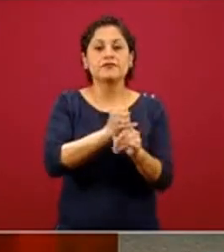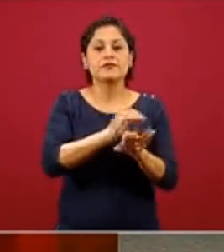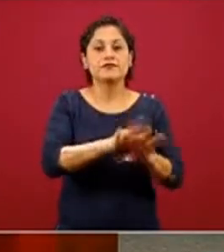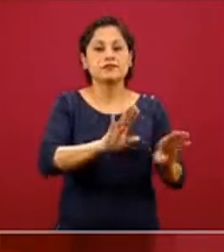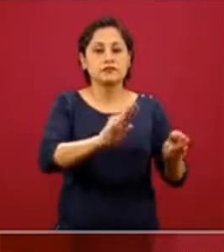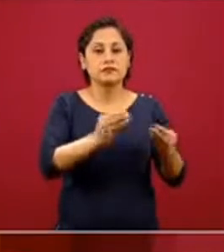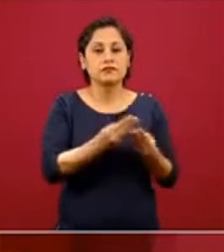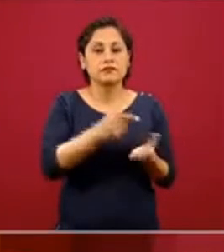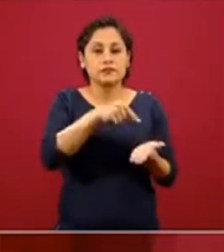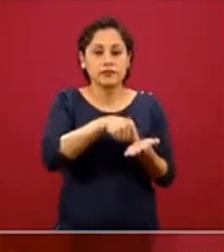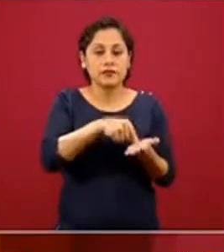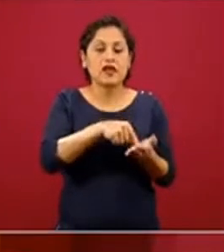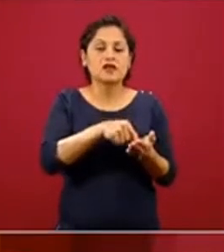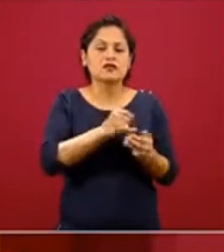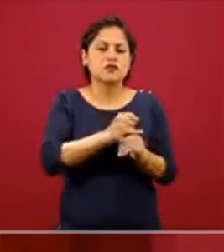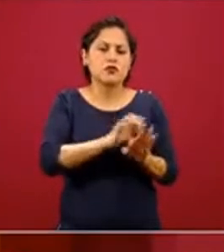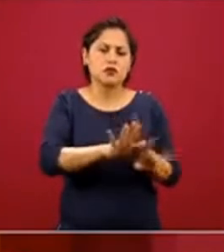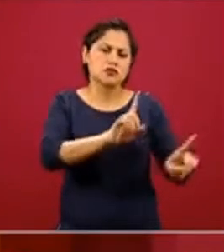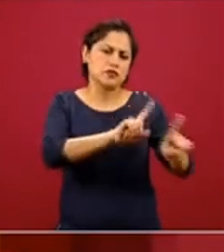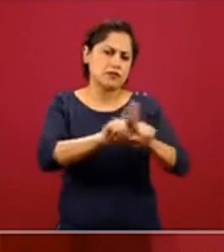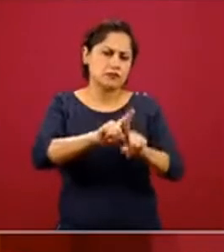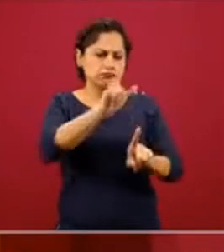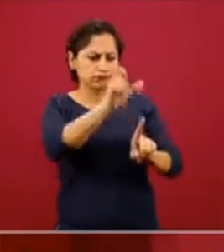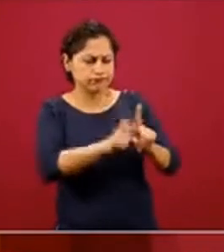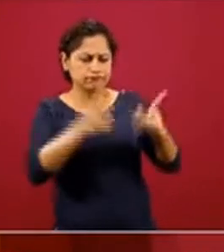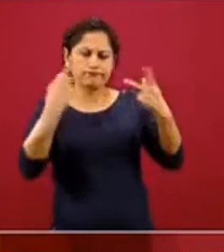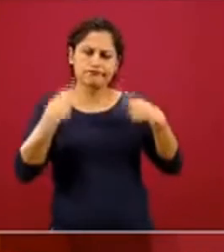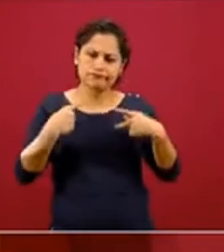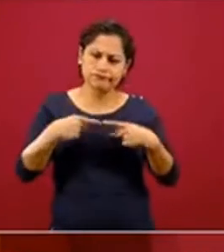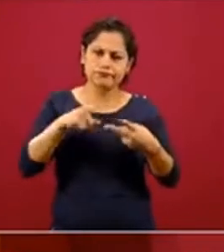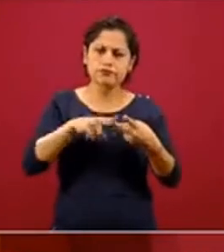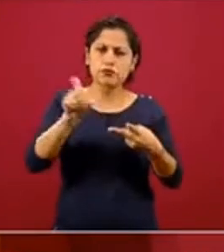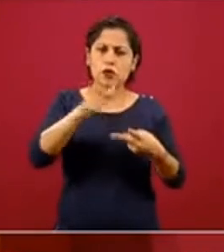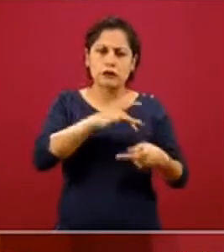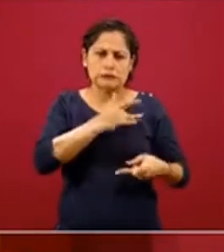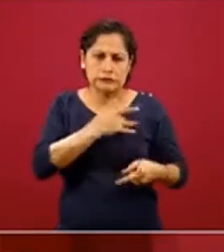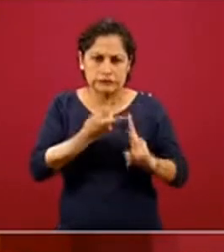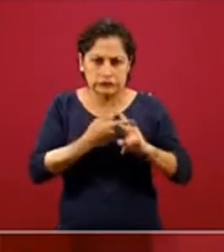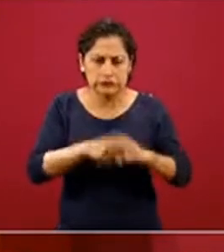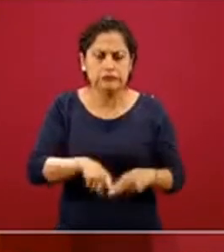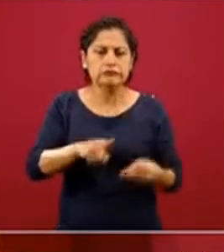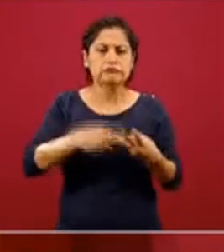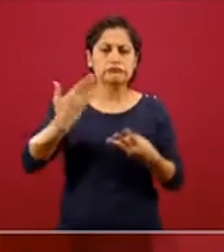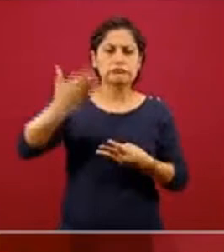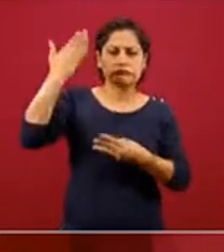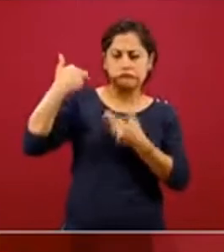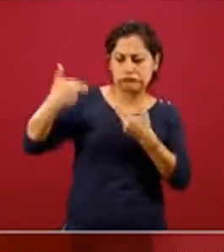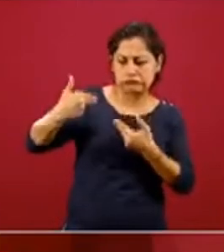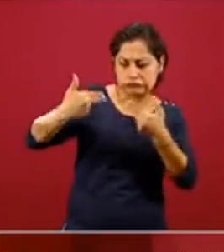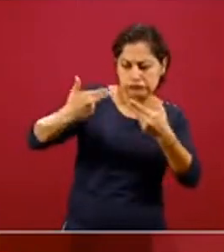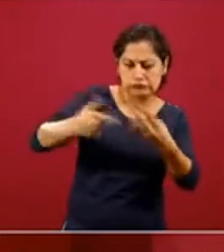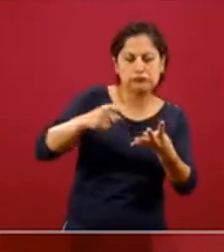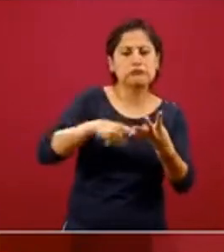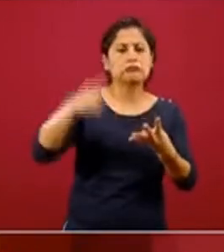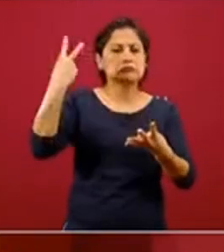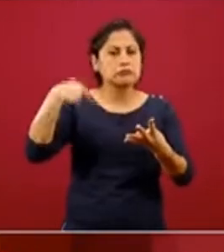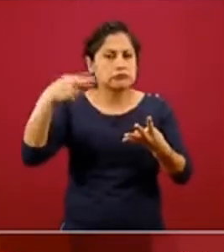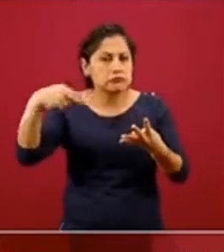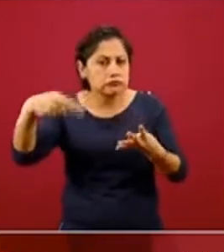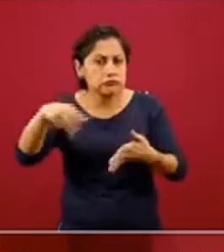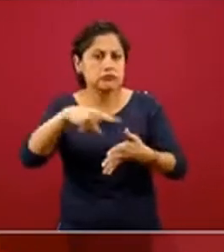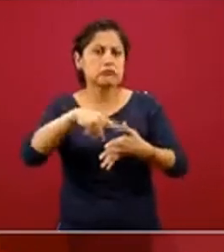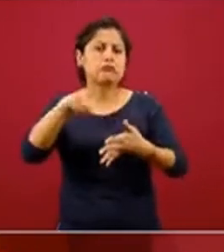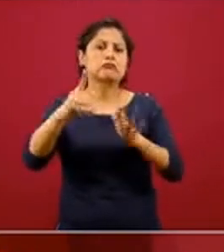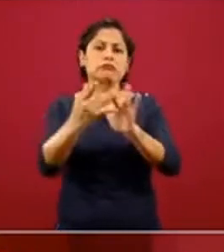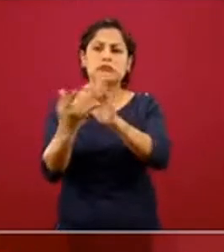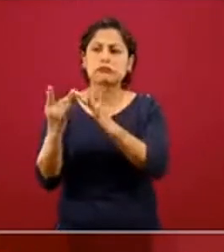enfermedad, la información, las variables, la fecha de inicio de síntomas, los antecedentes de viaje o movilización, los